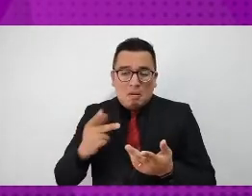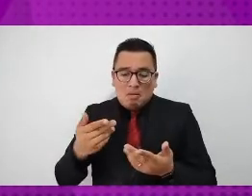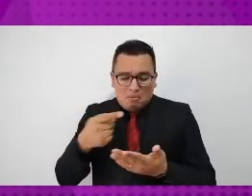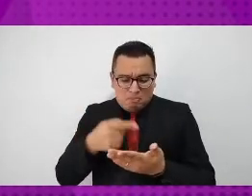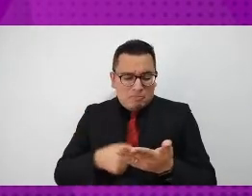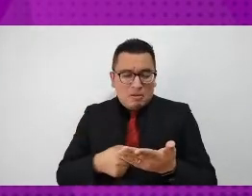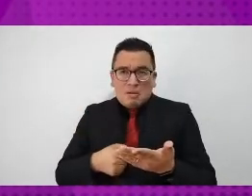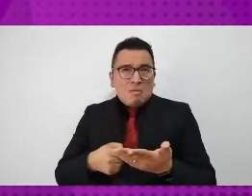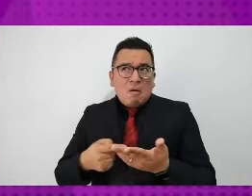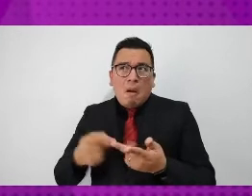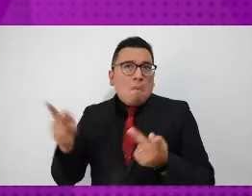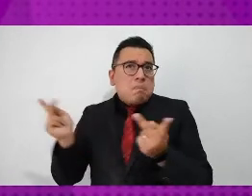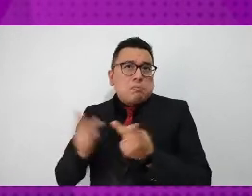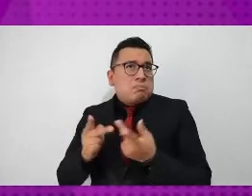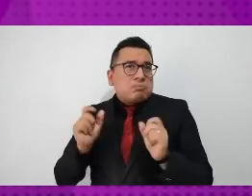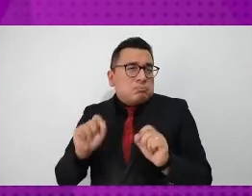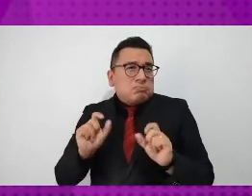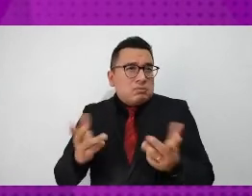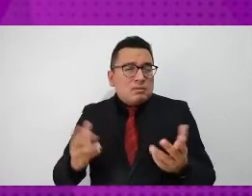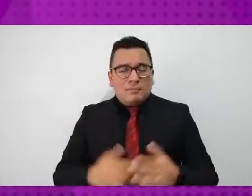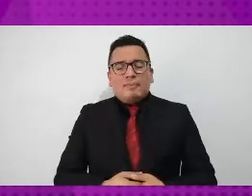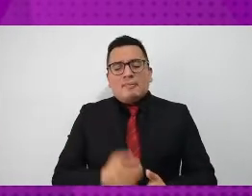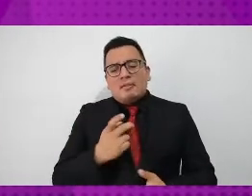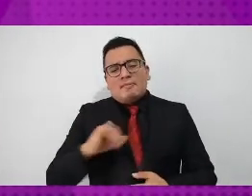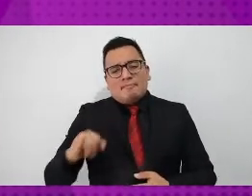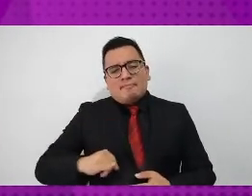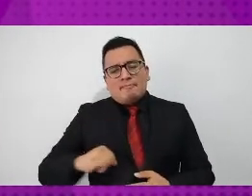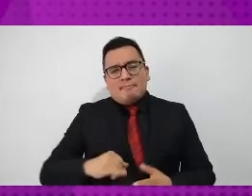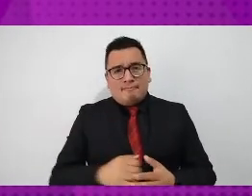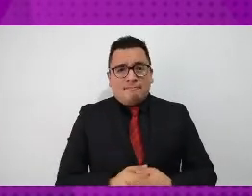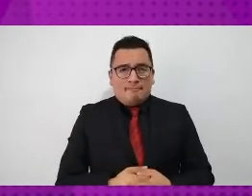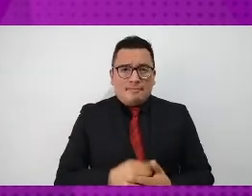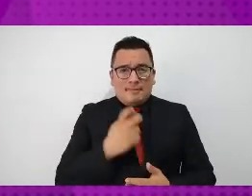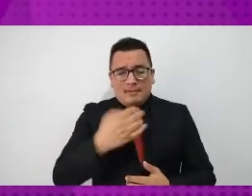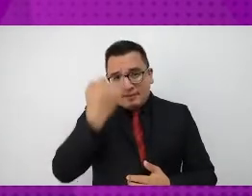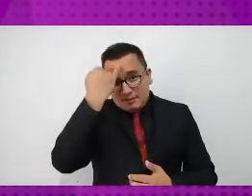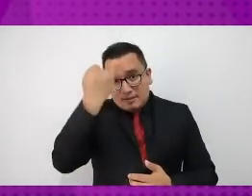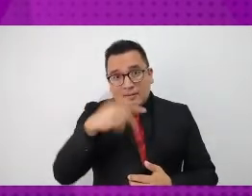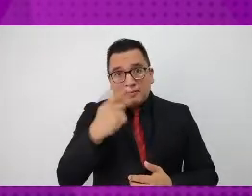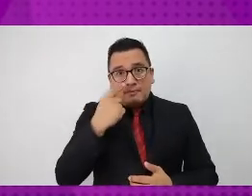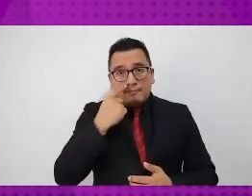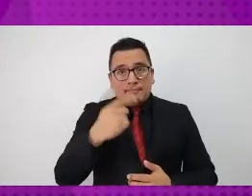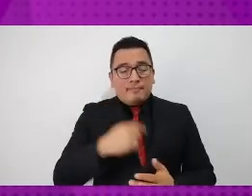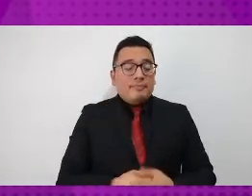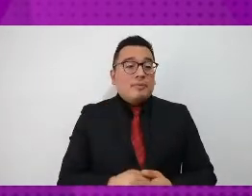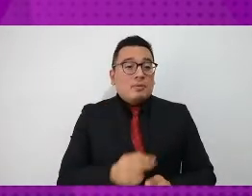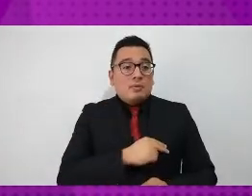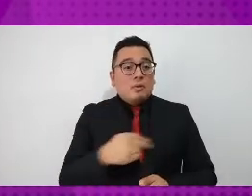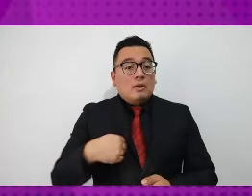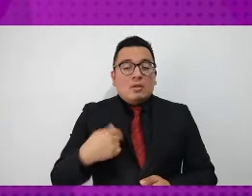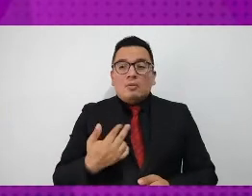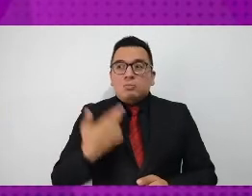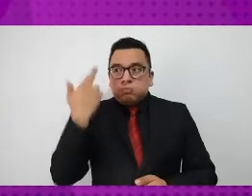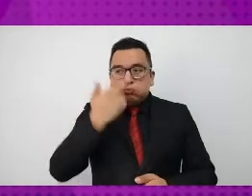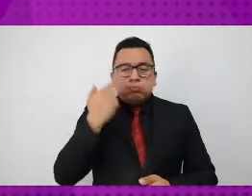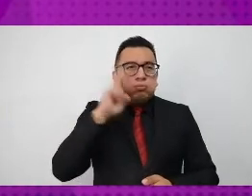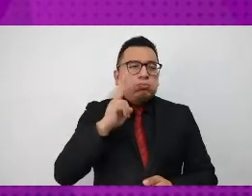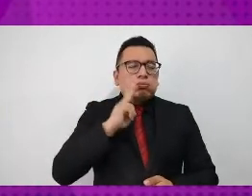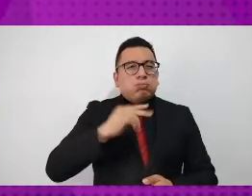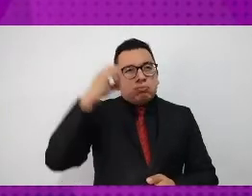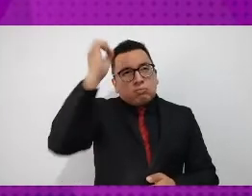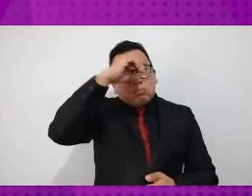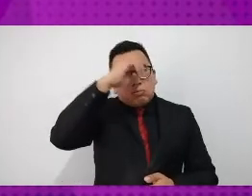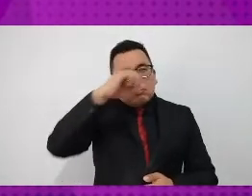resultado no cambió no entonces qué interesante es estos ejercicios pero bueno más allá cuando hicimos el estudio de opinión